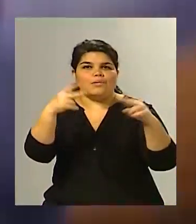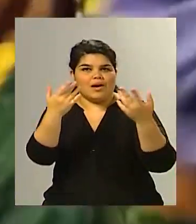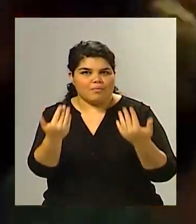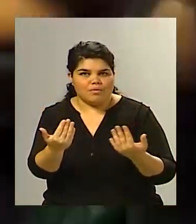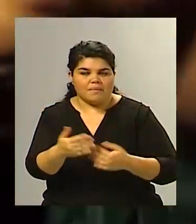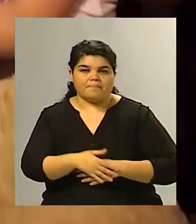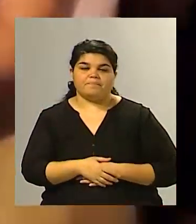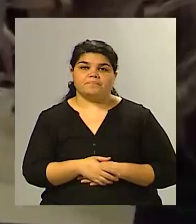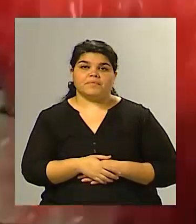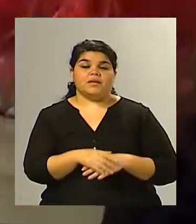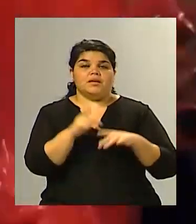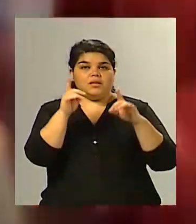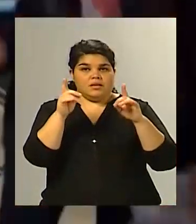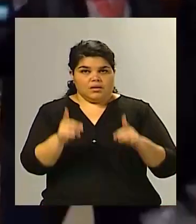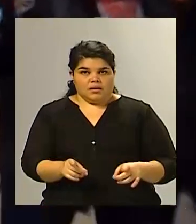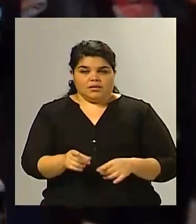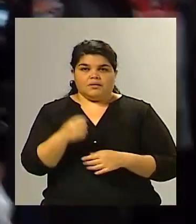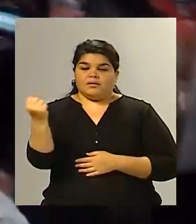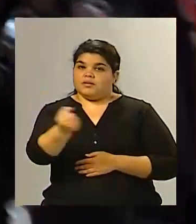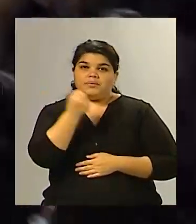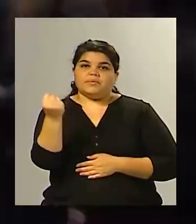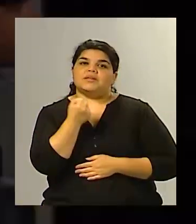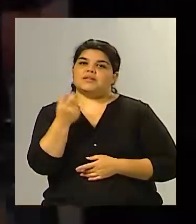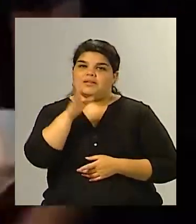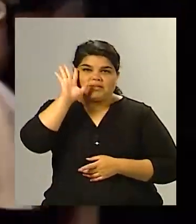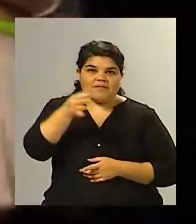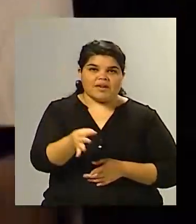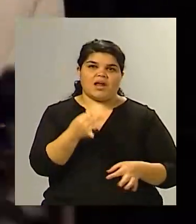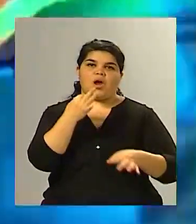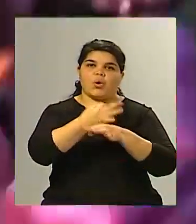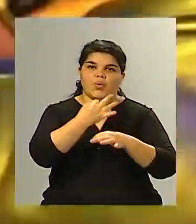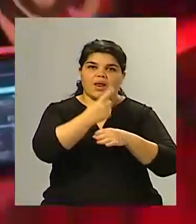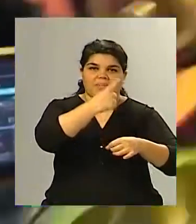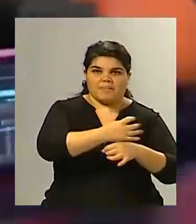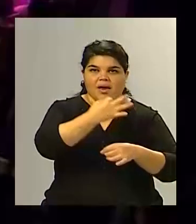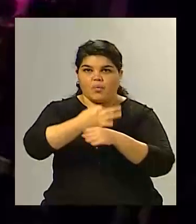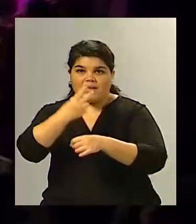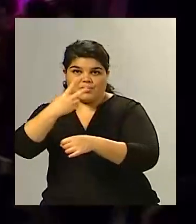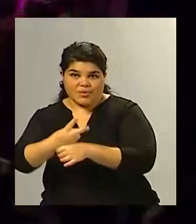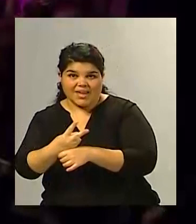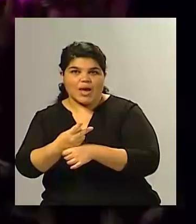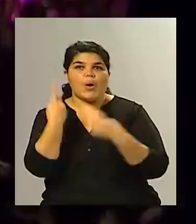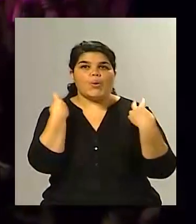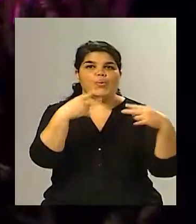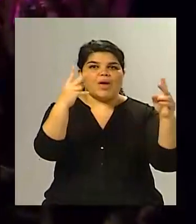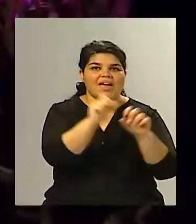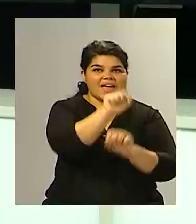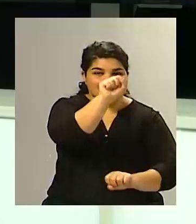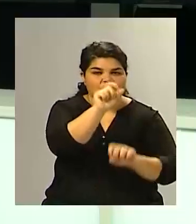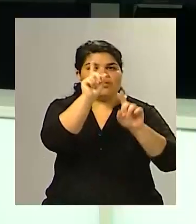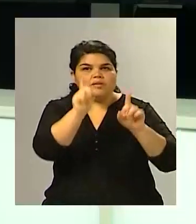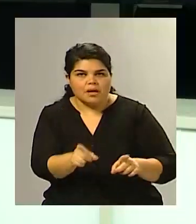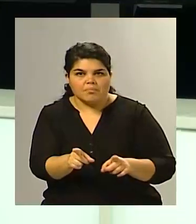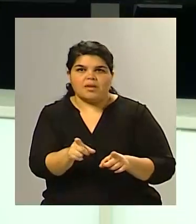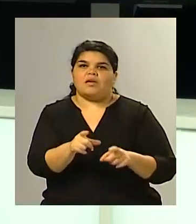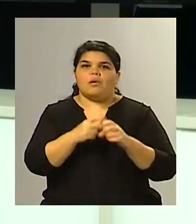que tener en cuenta que hay viajes de egresados tanto para primaria como para secundaria, pero también hay viajes educativos, así es que la opción es